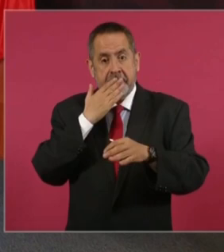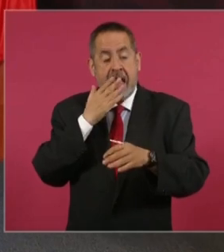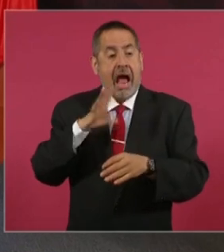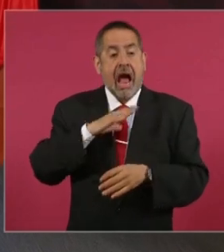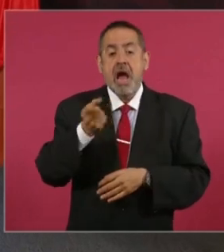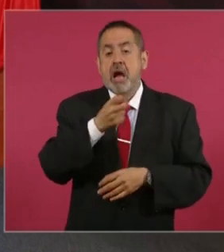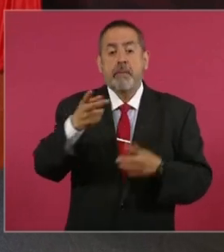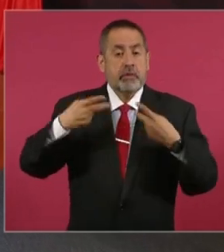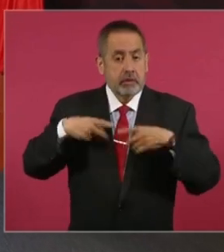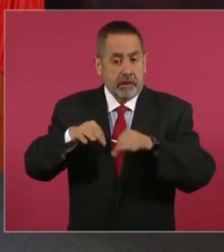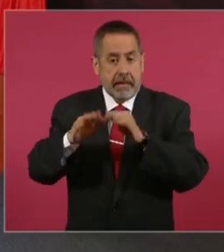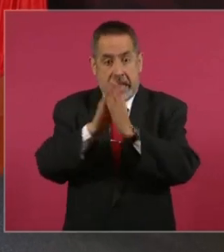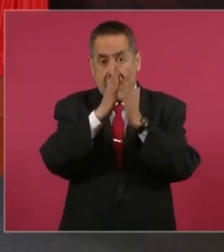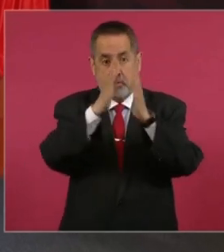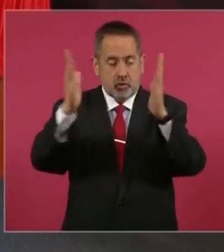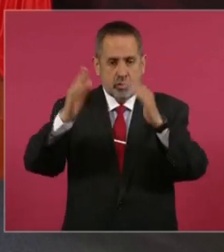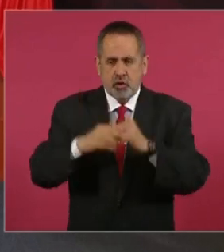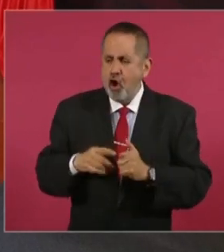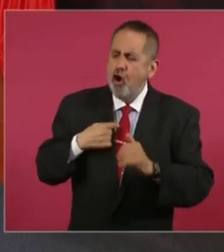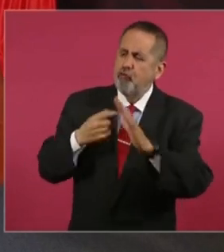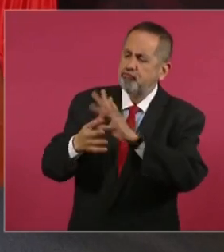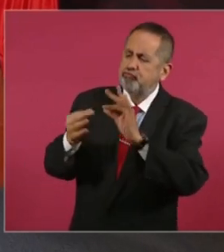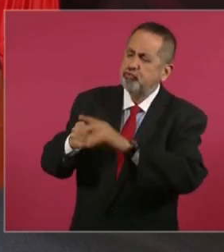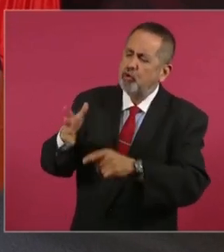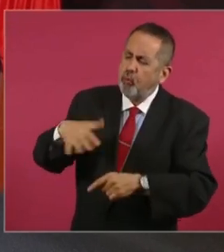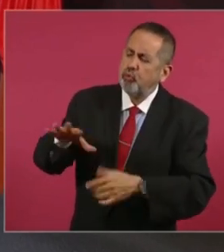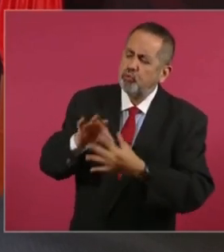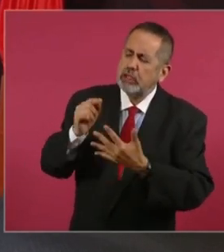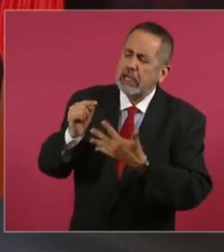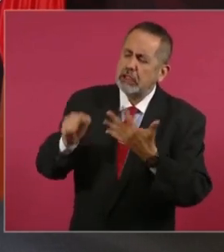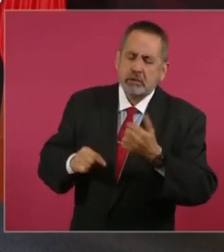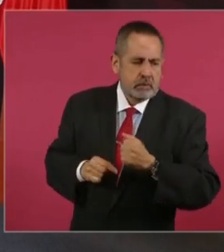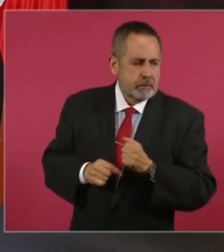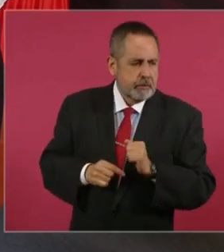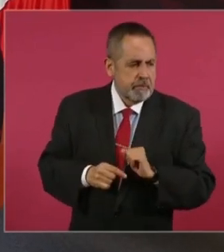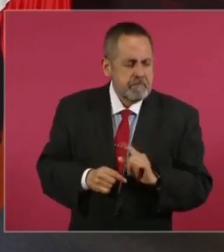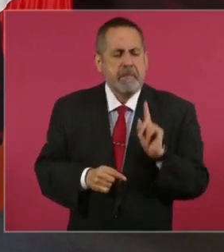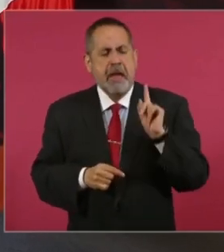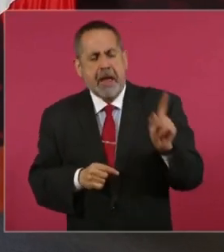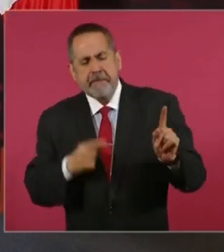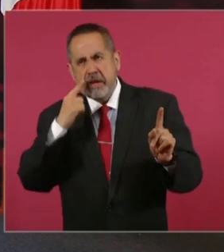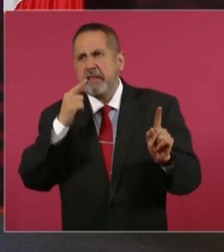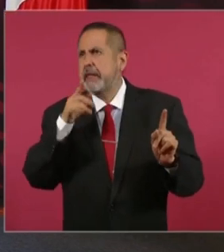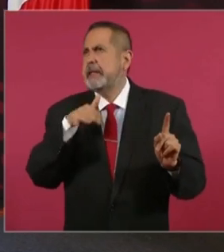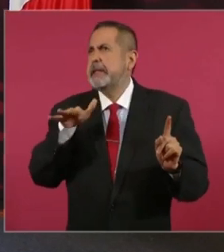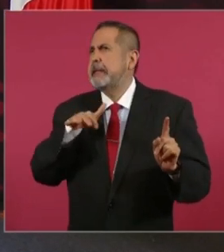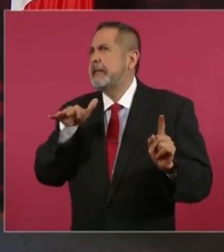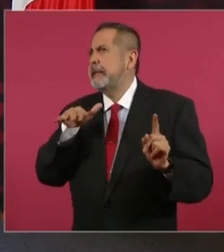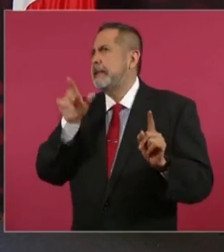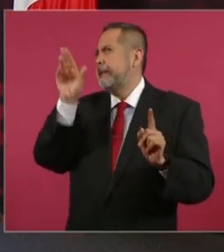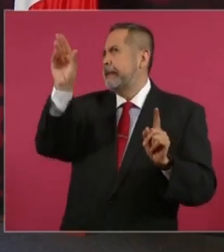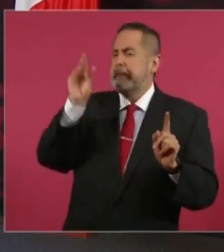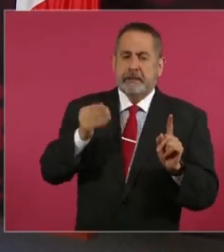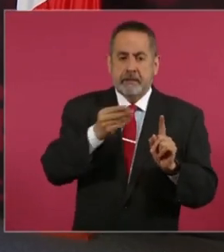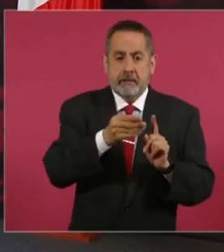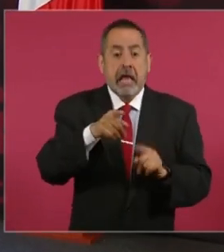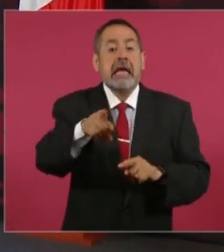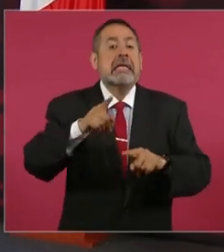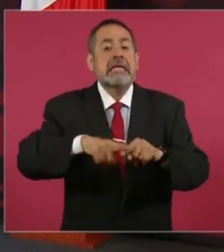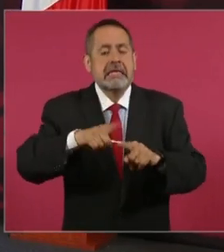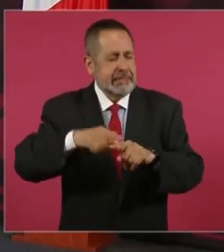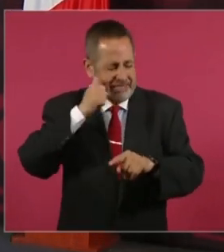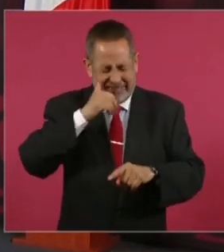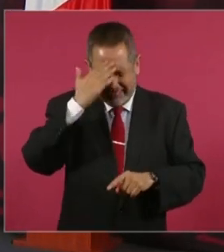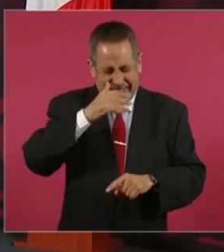libreros que cuando les dicen, ando buscando esto y se regresa… ¿Saben quién tenía esa